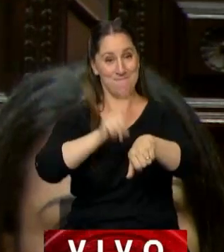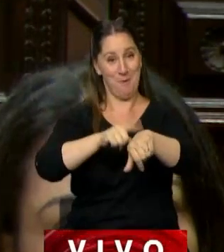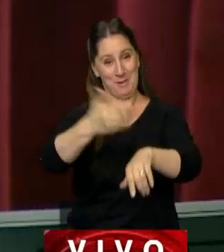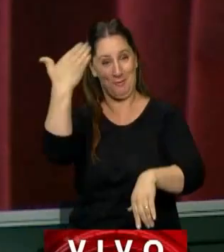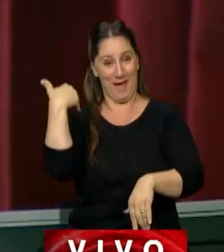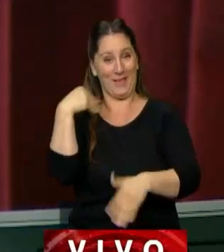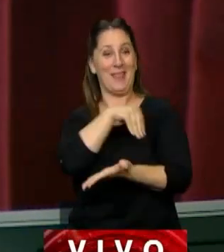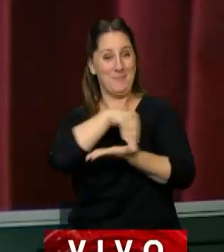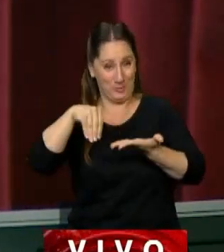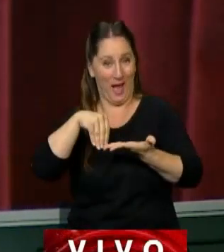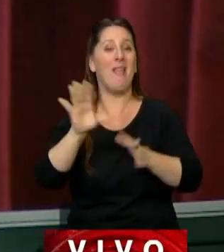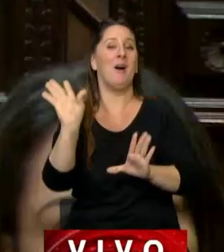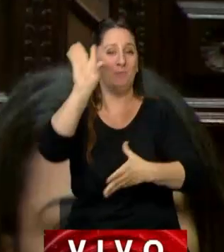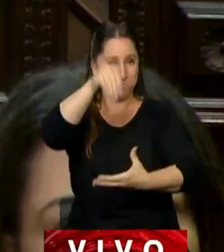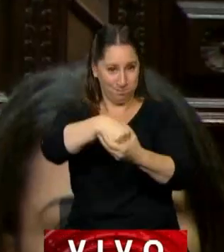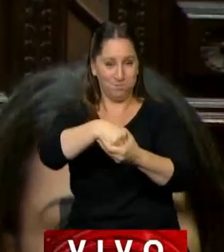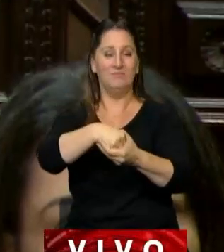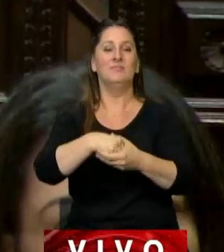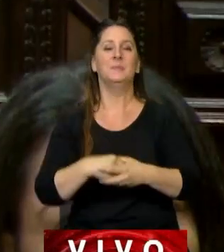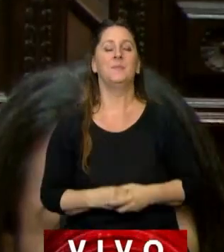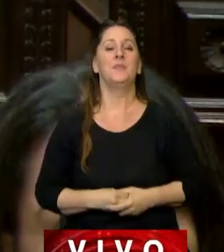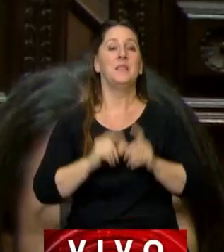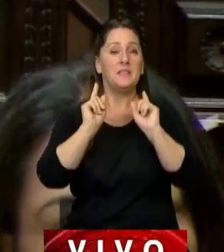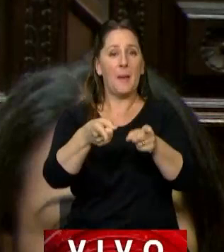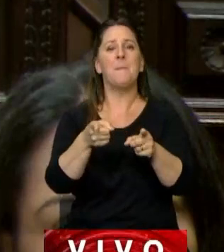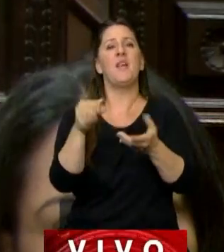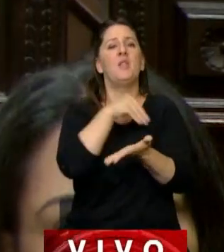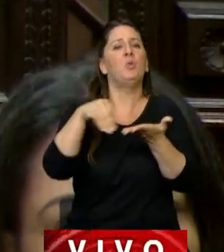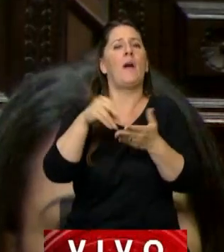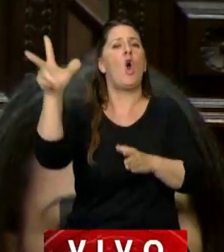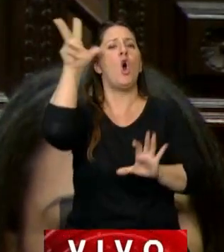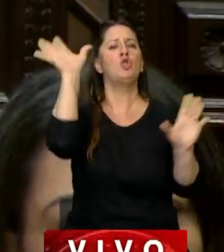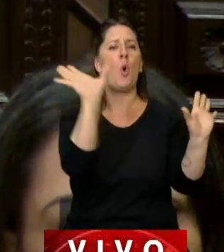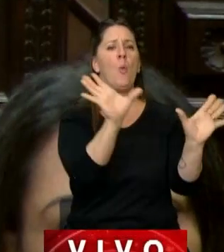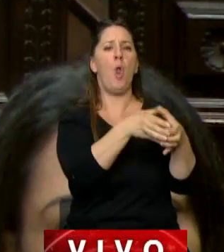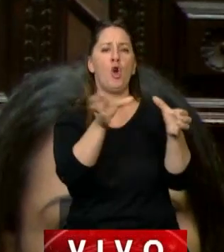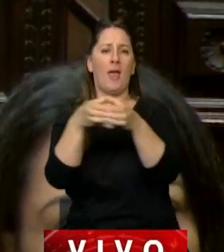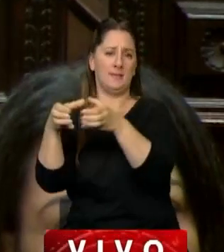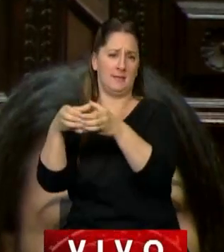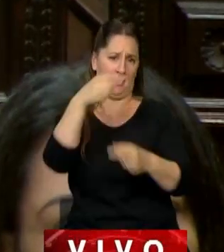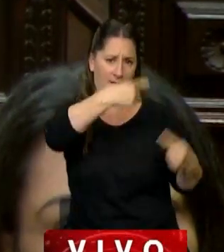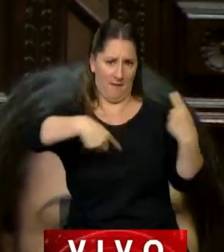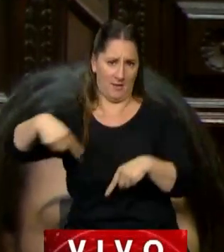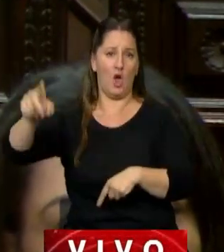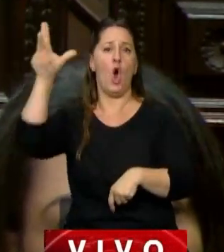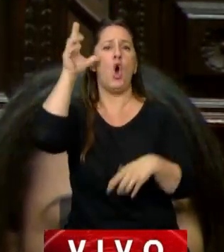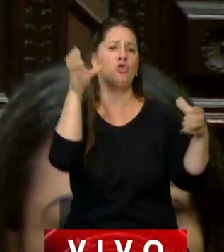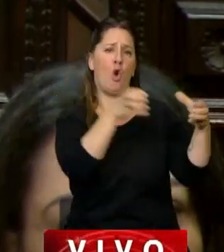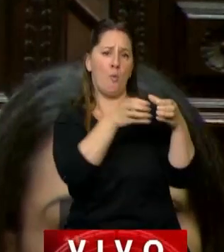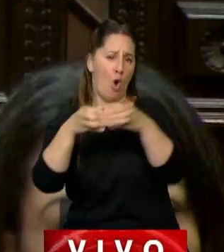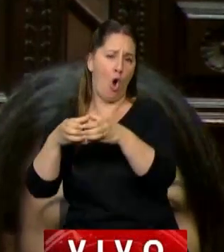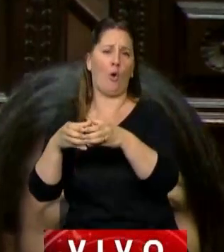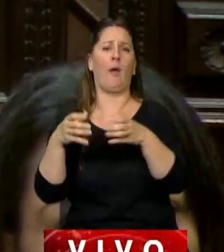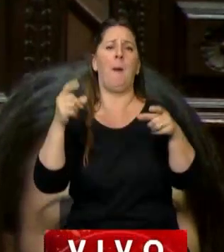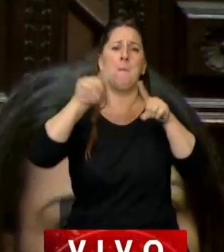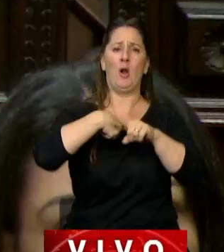momento era diputada y también es confirmante, como así también diputados de 8 bloques distintos. 8 bloques que van desde